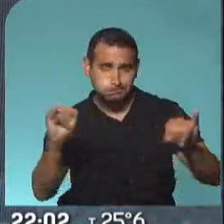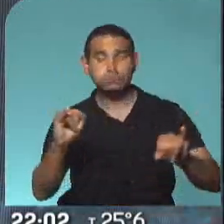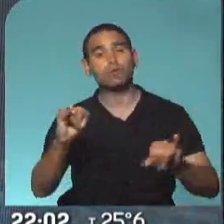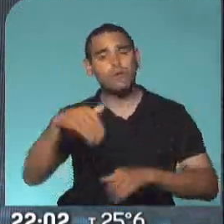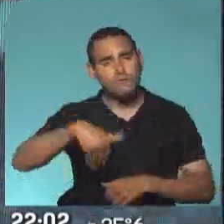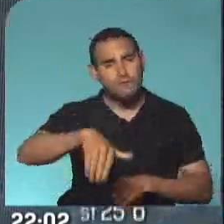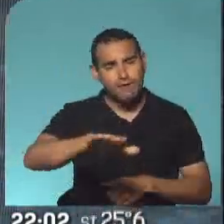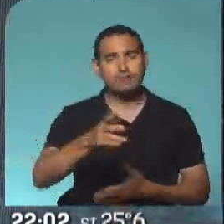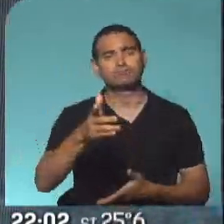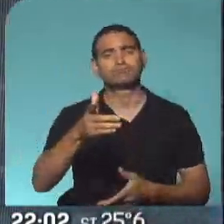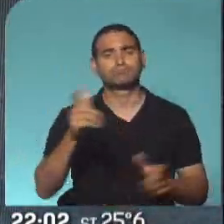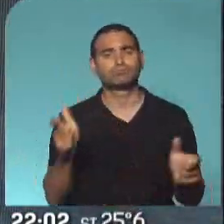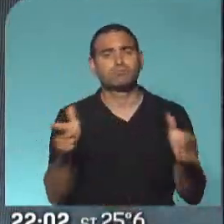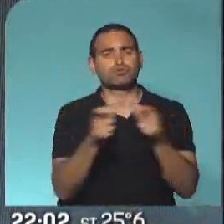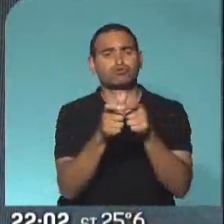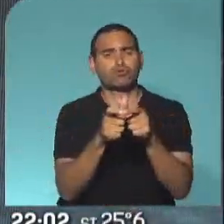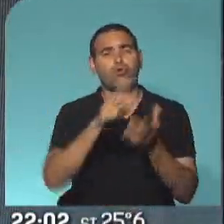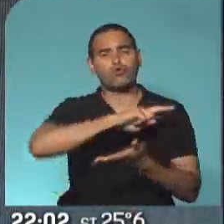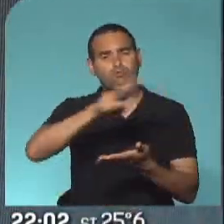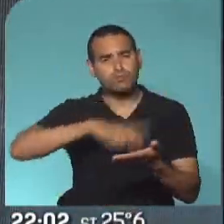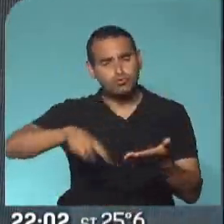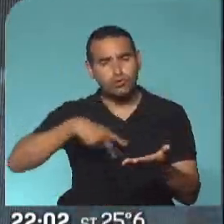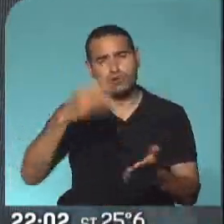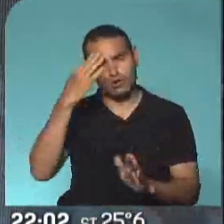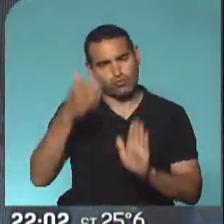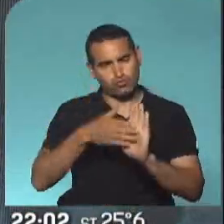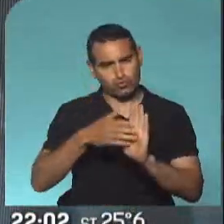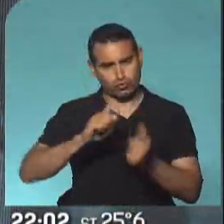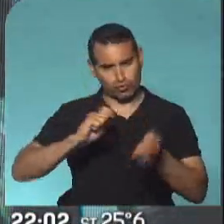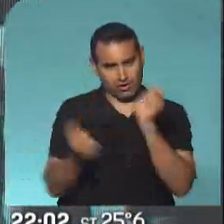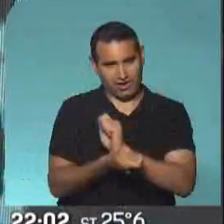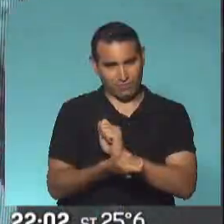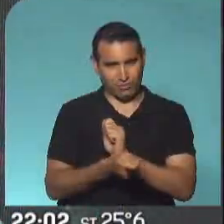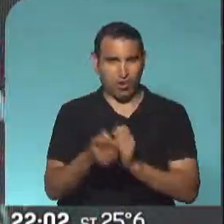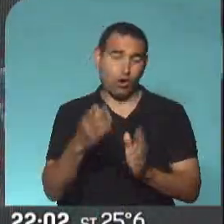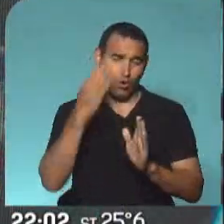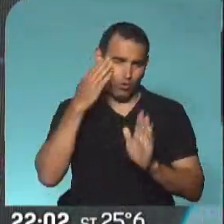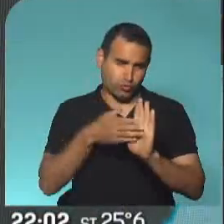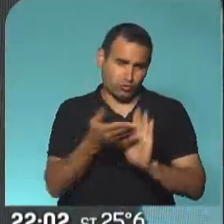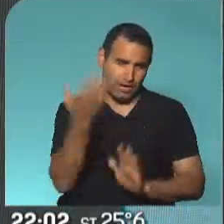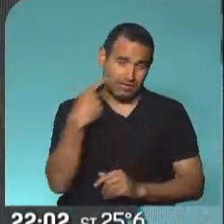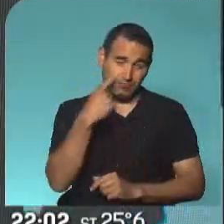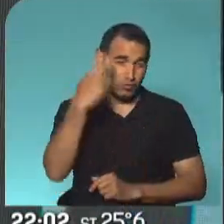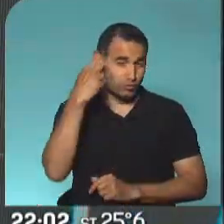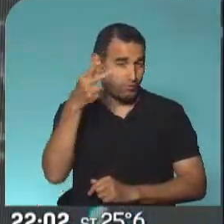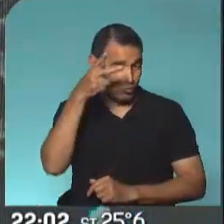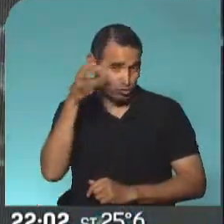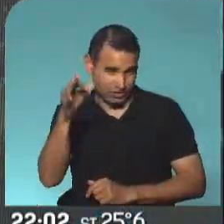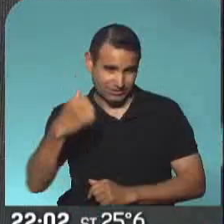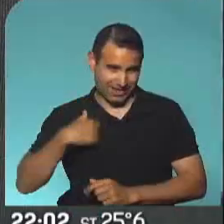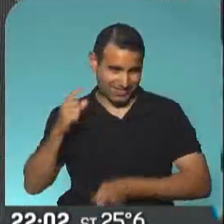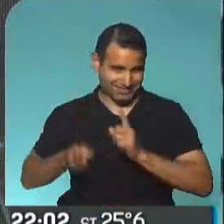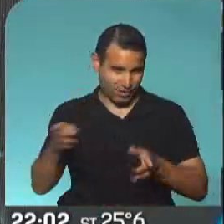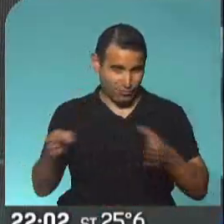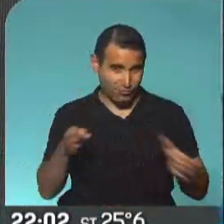convocatoria a una convención para reformar la Constitución chilena, la Constitución de la dictadura, la Constitución de 1980. ¿Va a